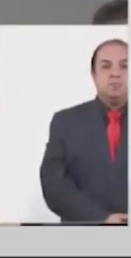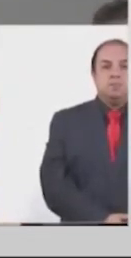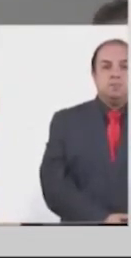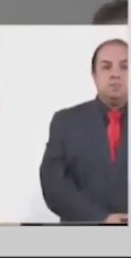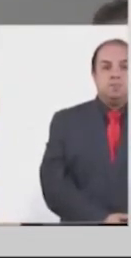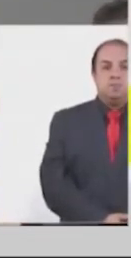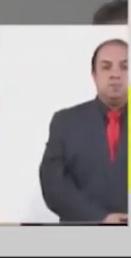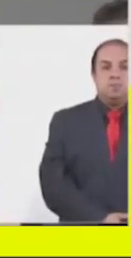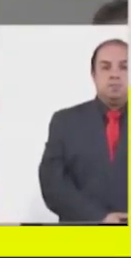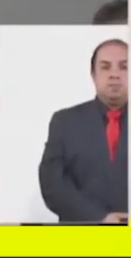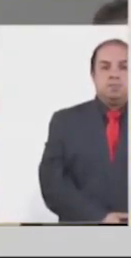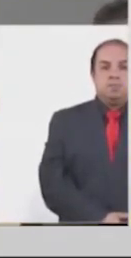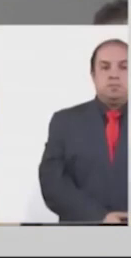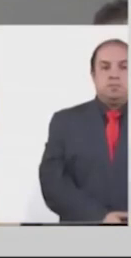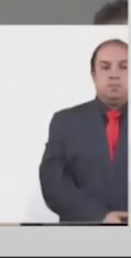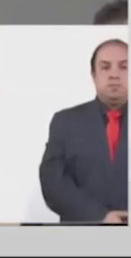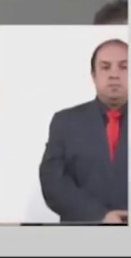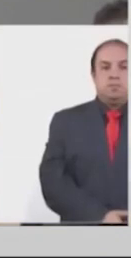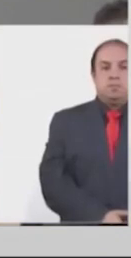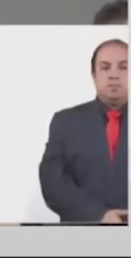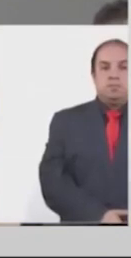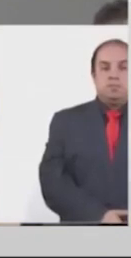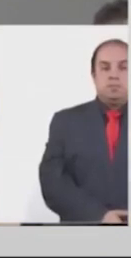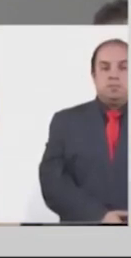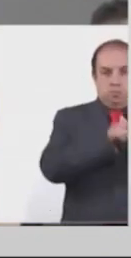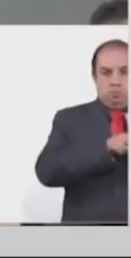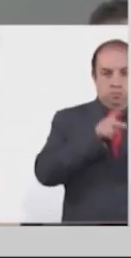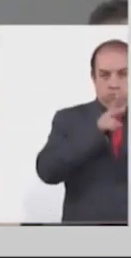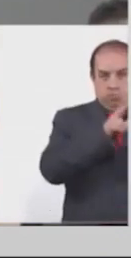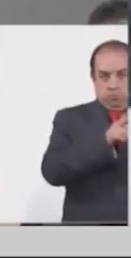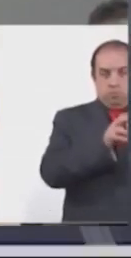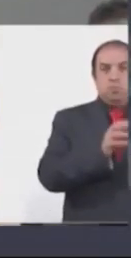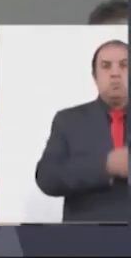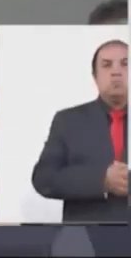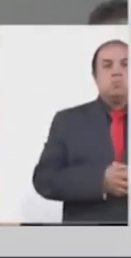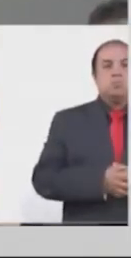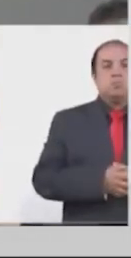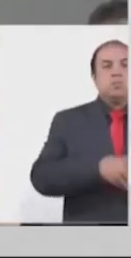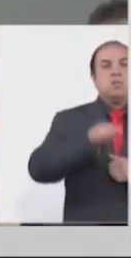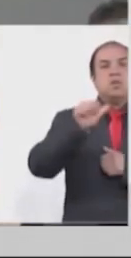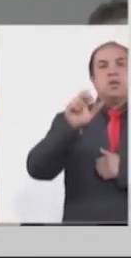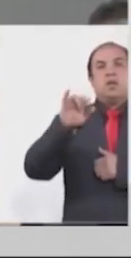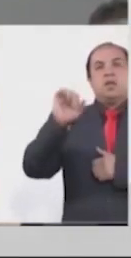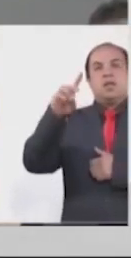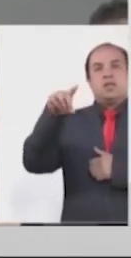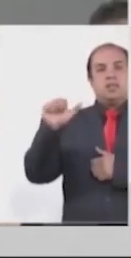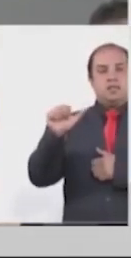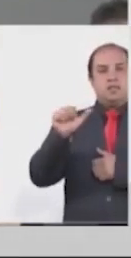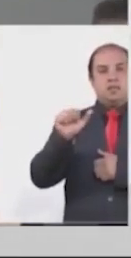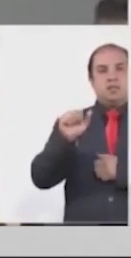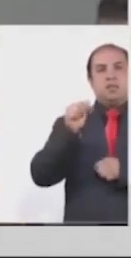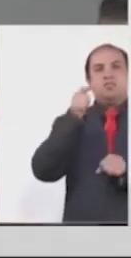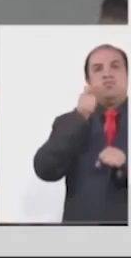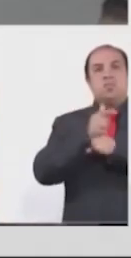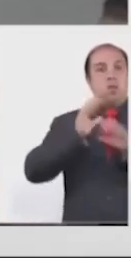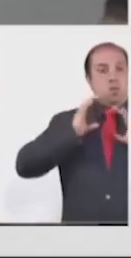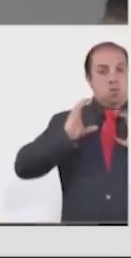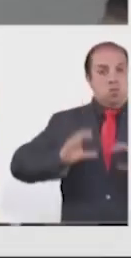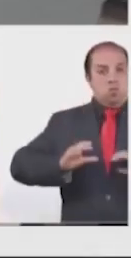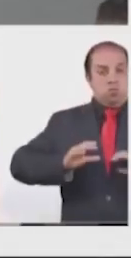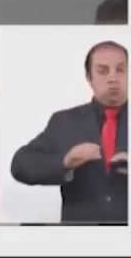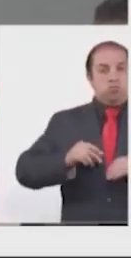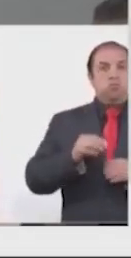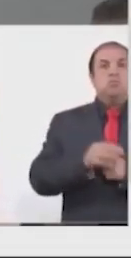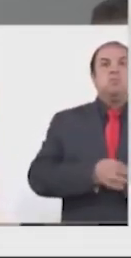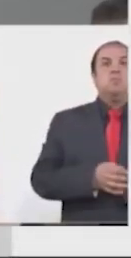fiscal que es este señor Uriel Carmona Y que bueno se trate de resolver un tema de carácter